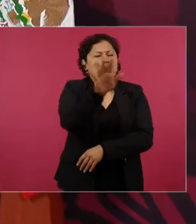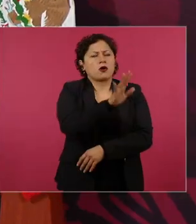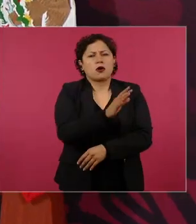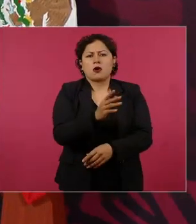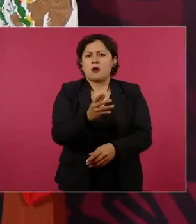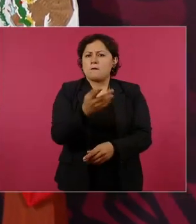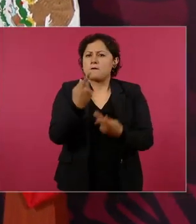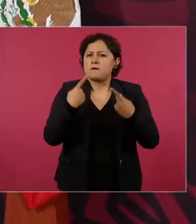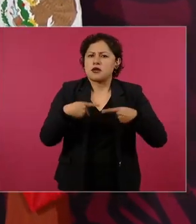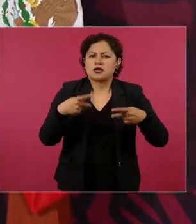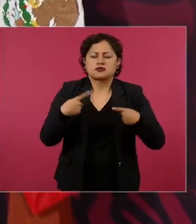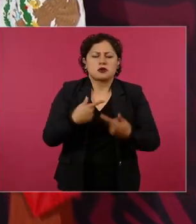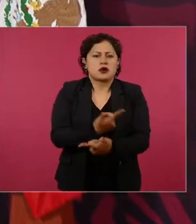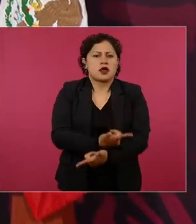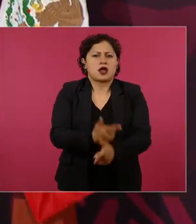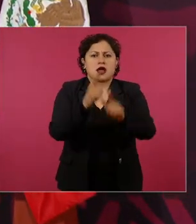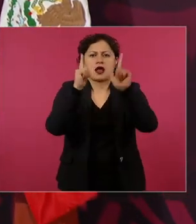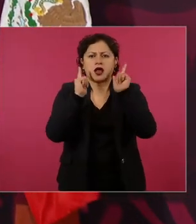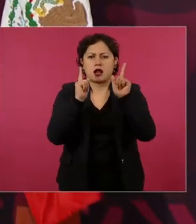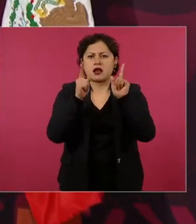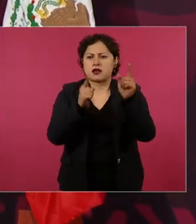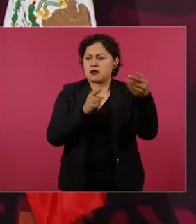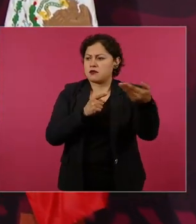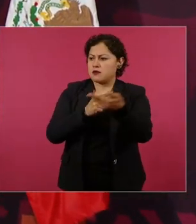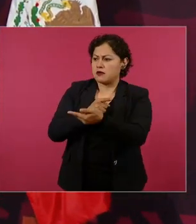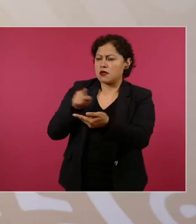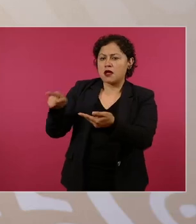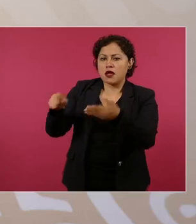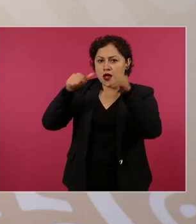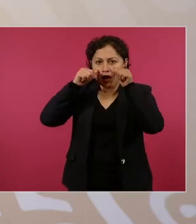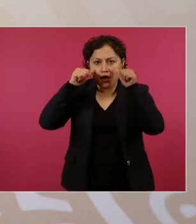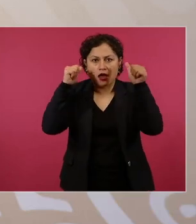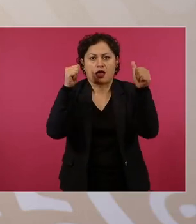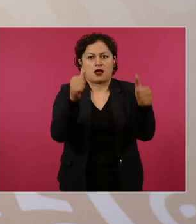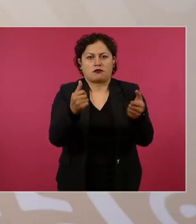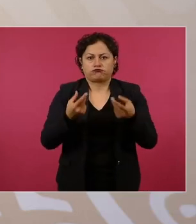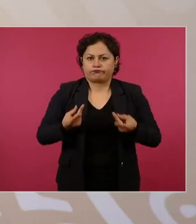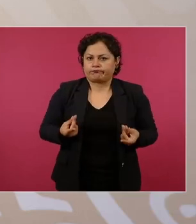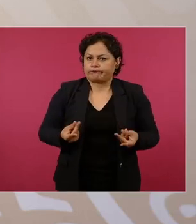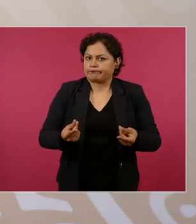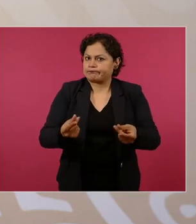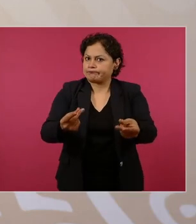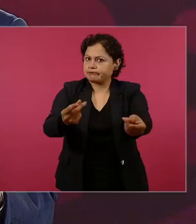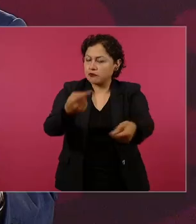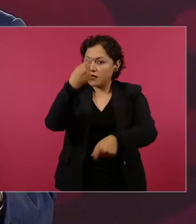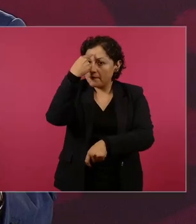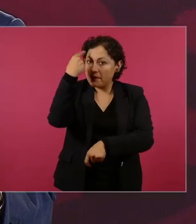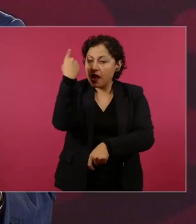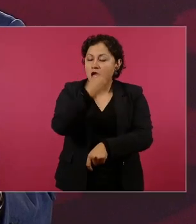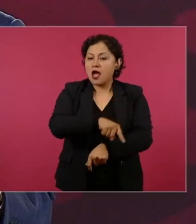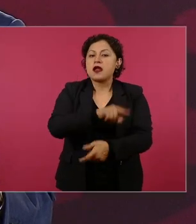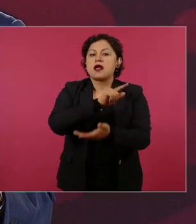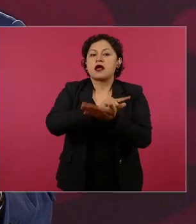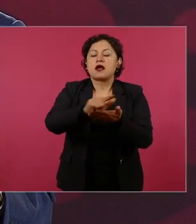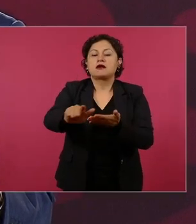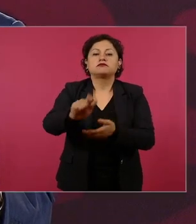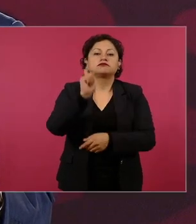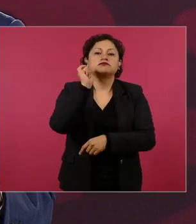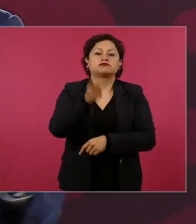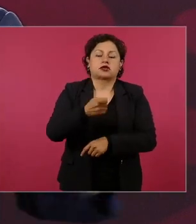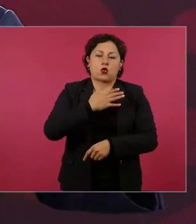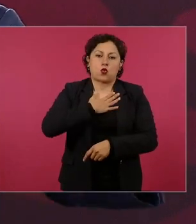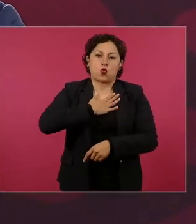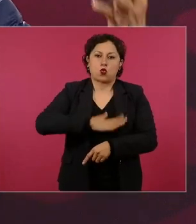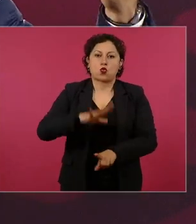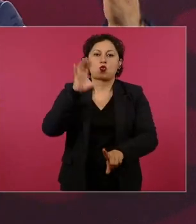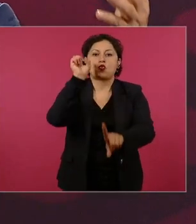atendido y le den celeridad, que la justicia sea pronta y expedita.